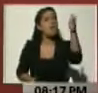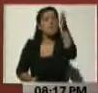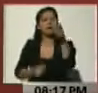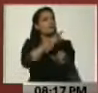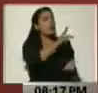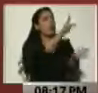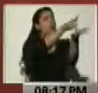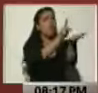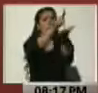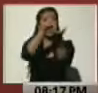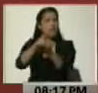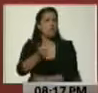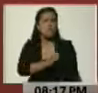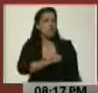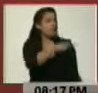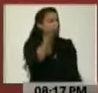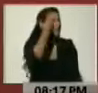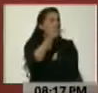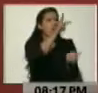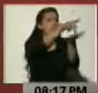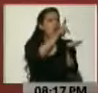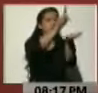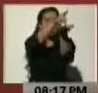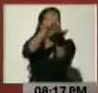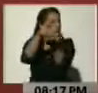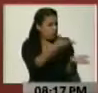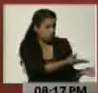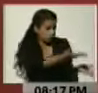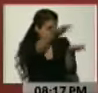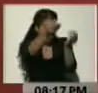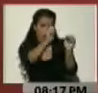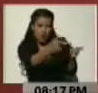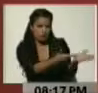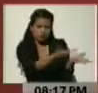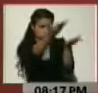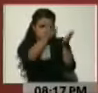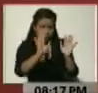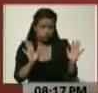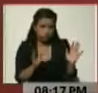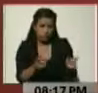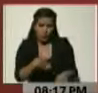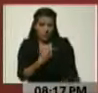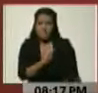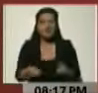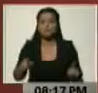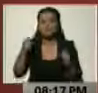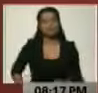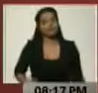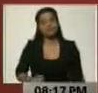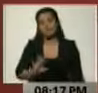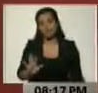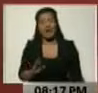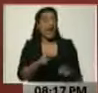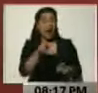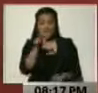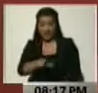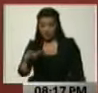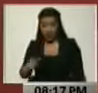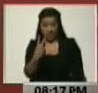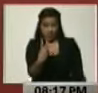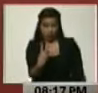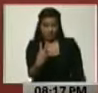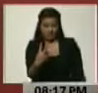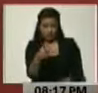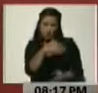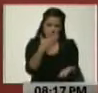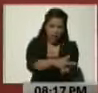ustedes se les figure ir, vayan. Vayan. Por ejemplo, estos asesinos de estos dos muchachos entrarían en la ley de amnistía, en